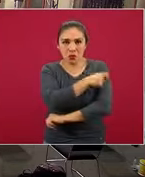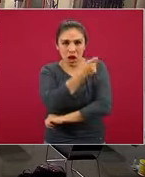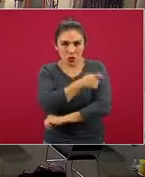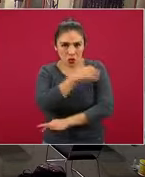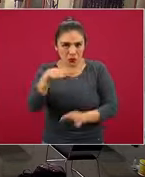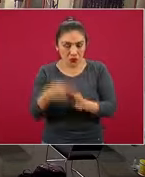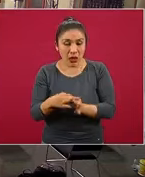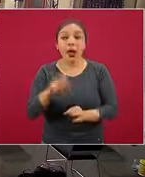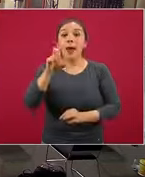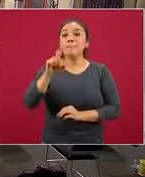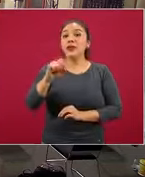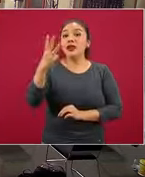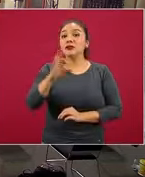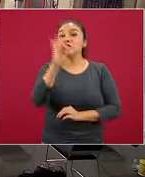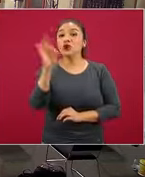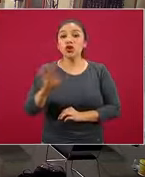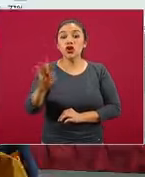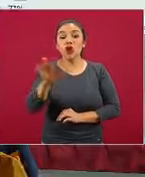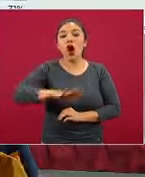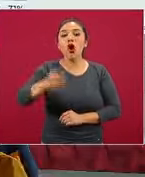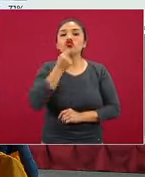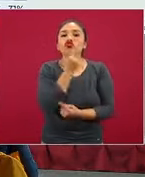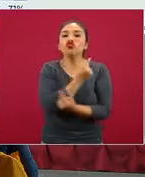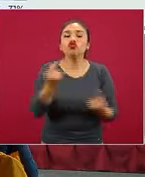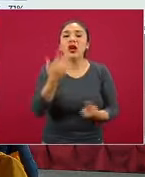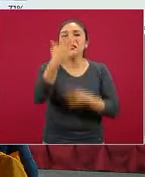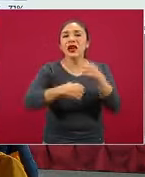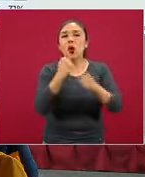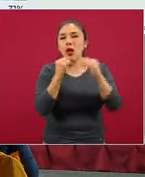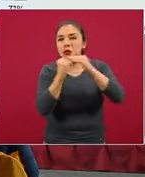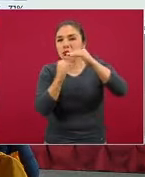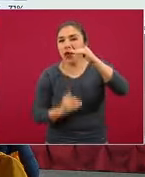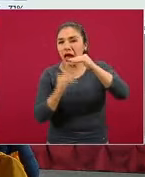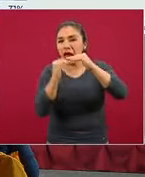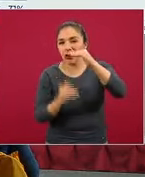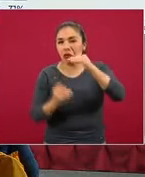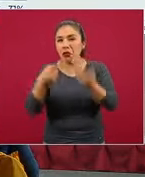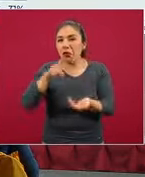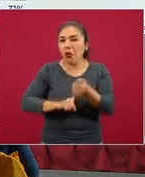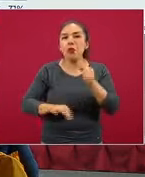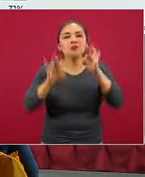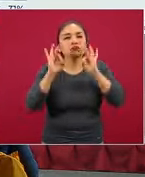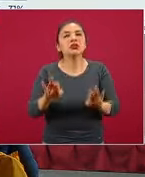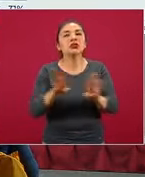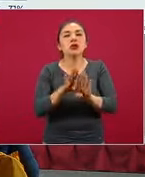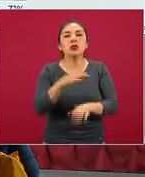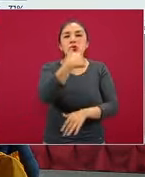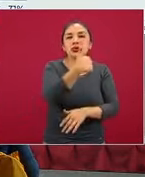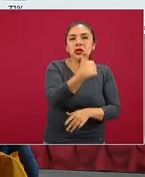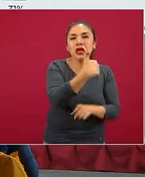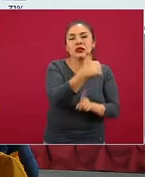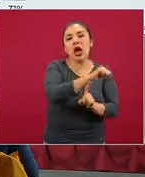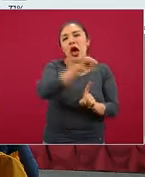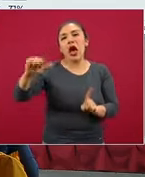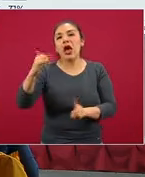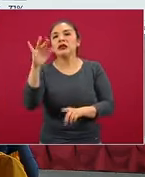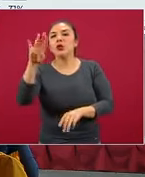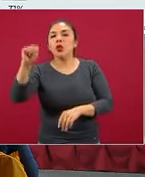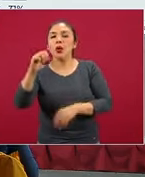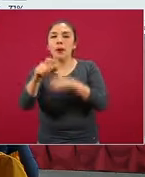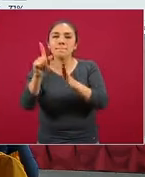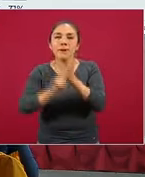un 23% los niños menores de 5 años, que en este caso comprenden exactamente entre los 6 y 59 meses,